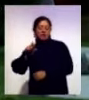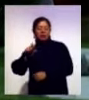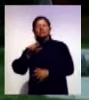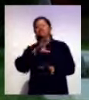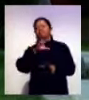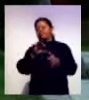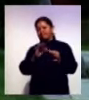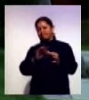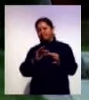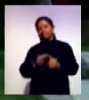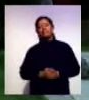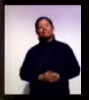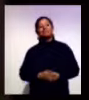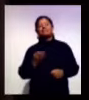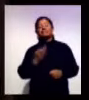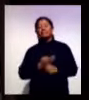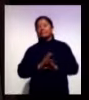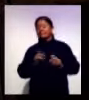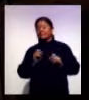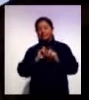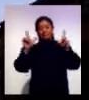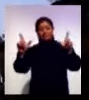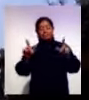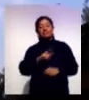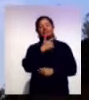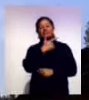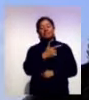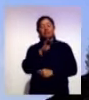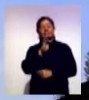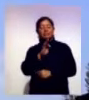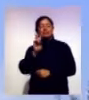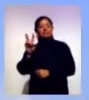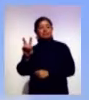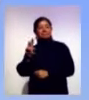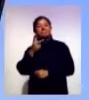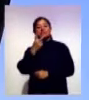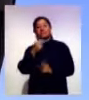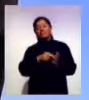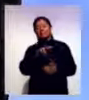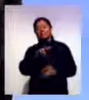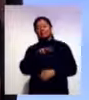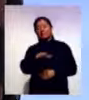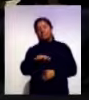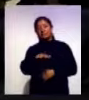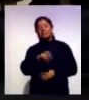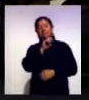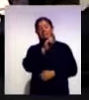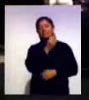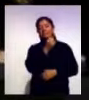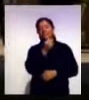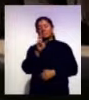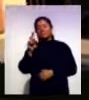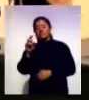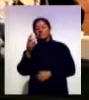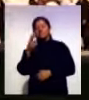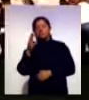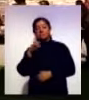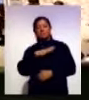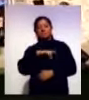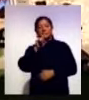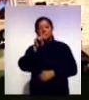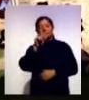Está todo listo para la segunda edición del Globo Fest Valquirico 2019 este próximo 29 y 30 de noviembre, donde habrá 20